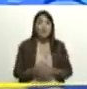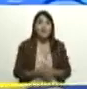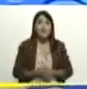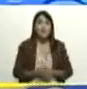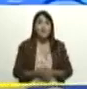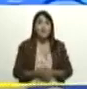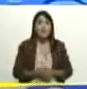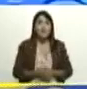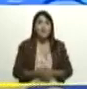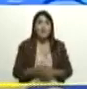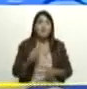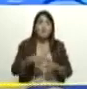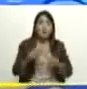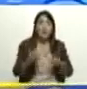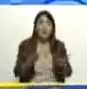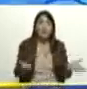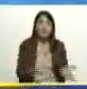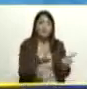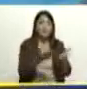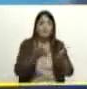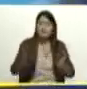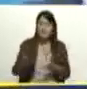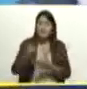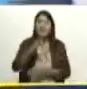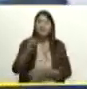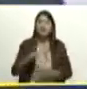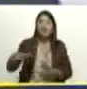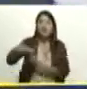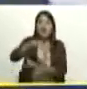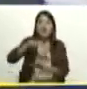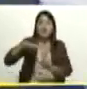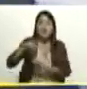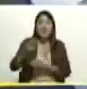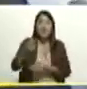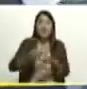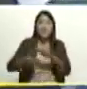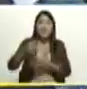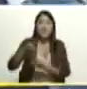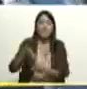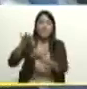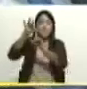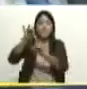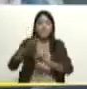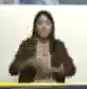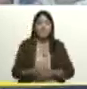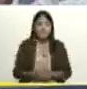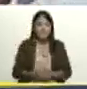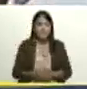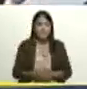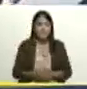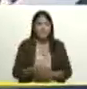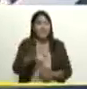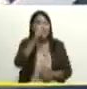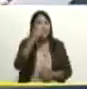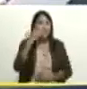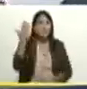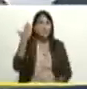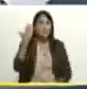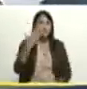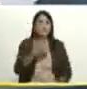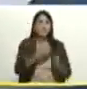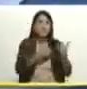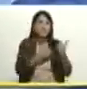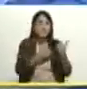y el impulso que se le está dando a través de la zona económica especial. Aquí está también el superintendente de las zonas